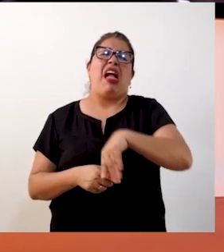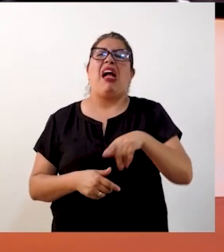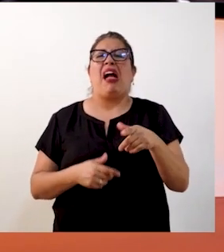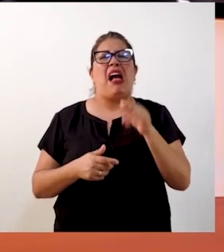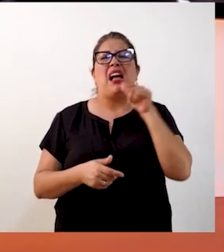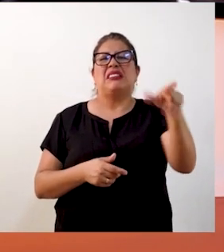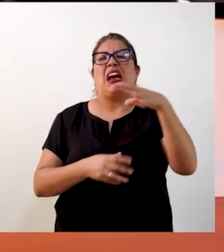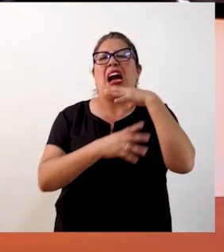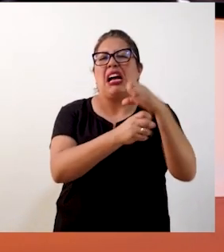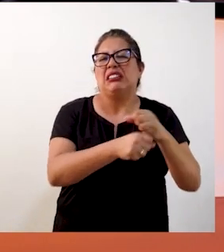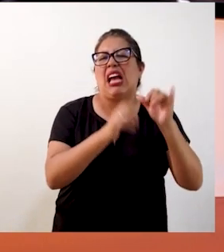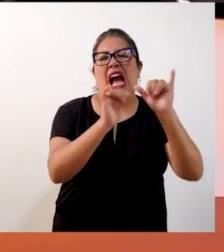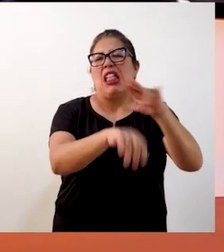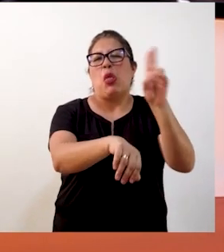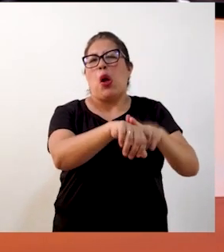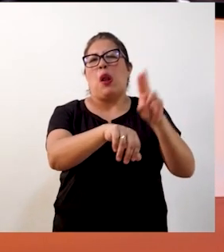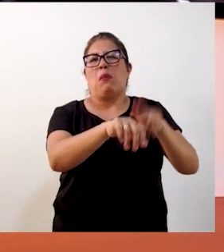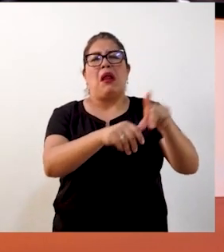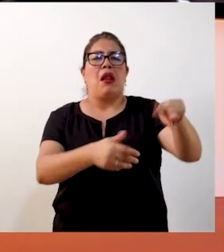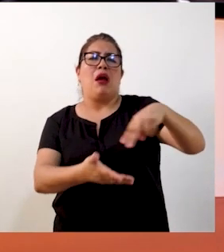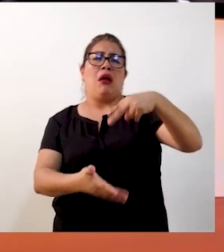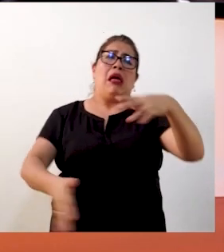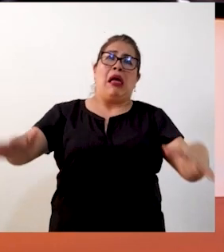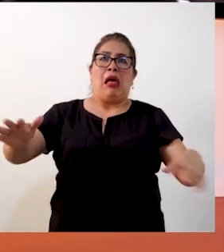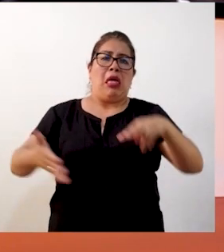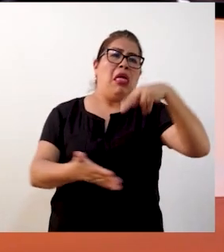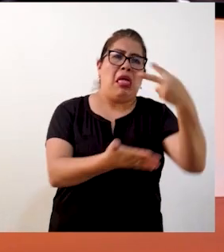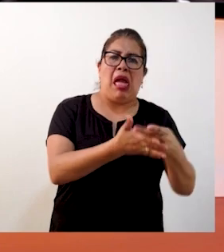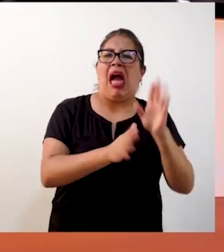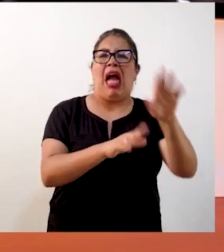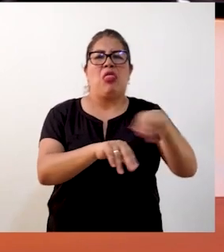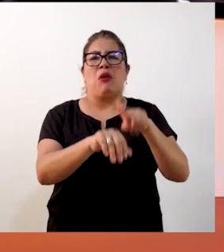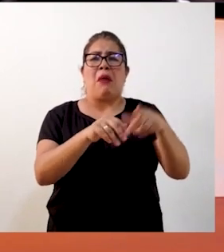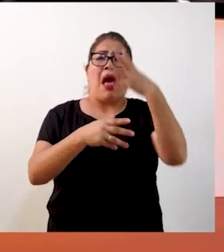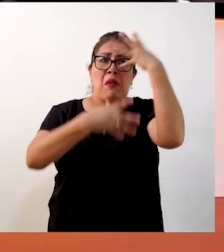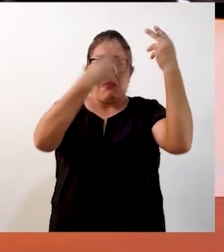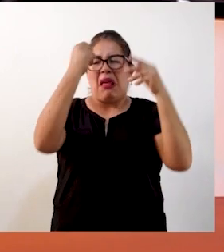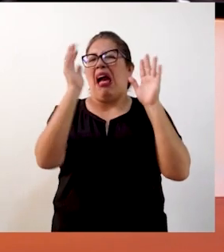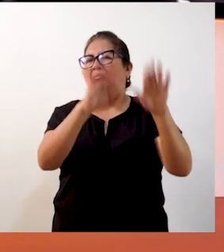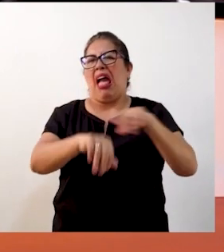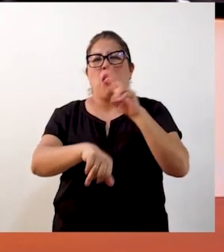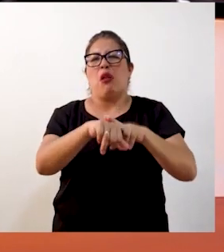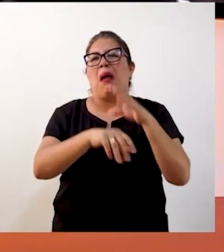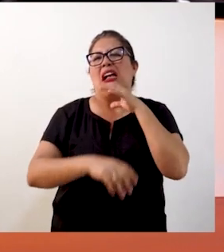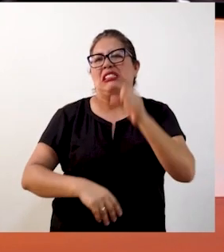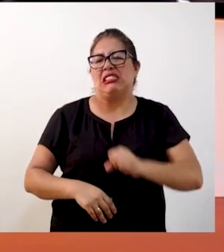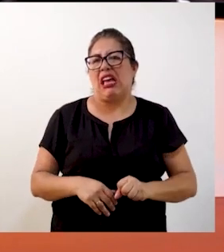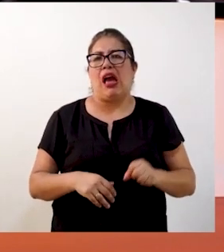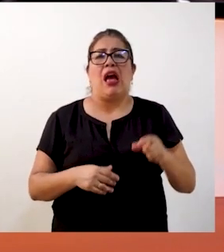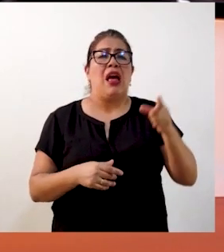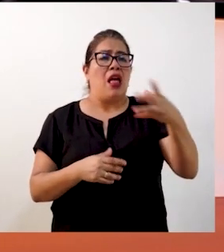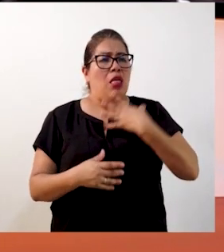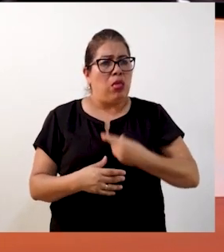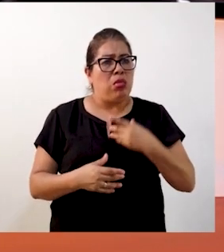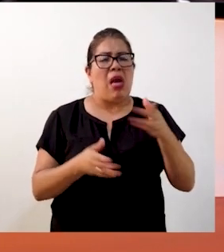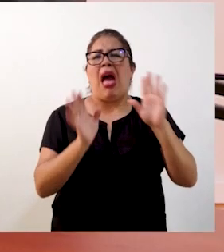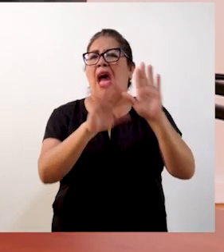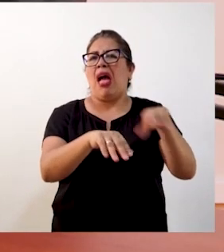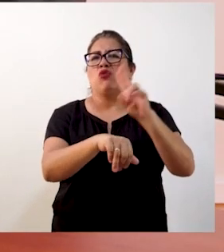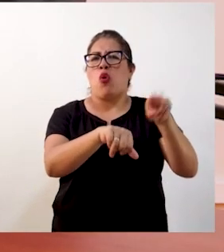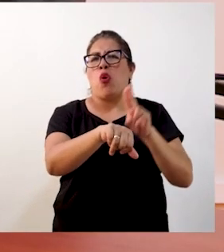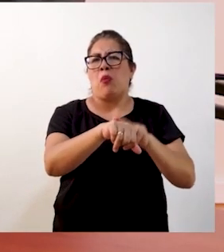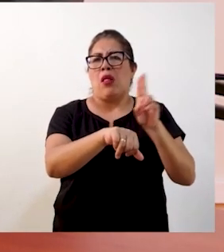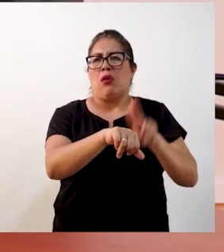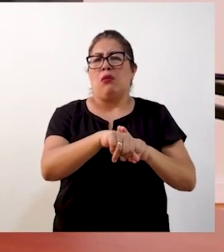Ah, es normal, ya es anciano. Se cae, ah, es normal, es anciano. Se olvida, ah, es normal, es anciano. Tiene depresión, ah,